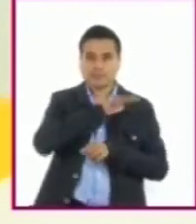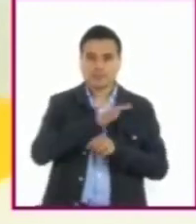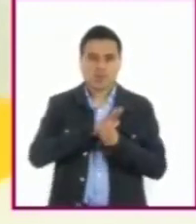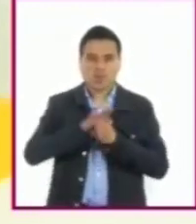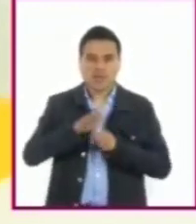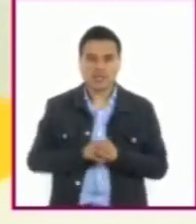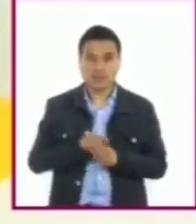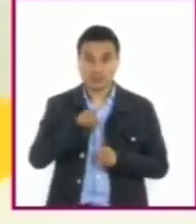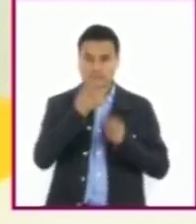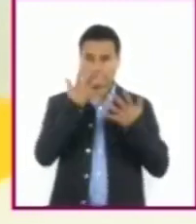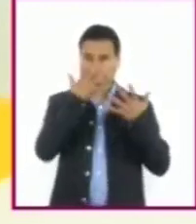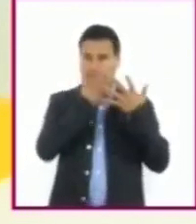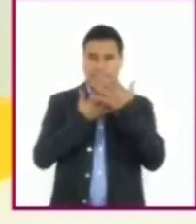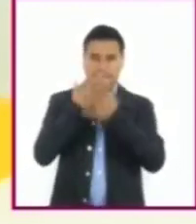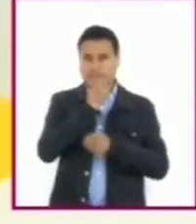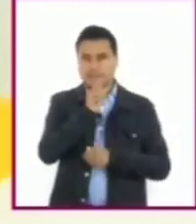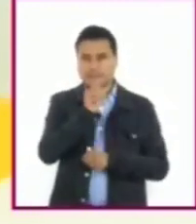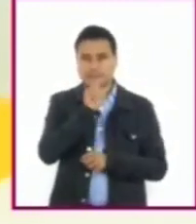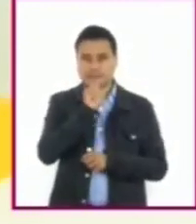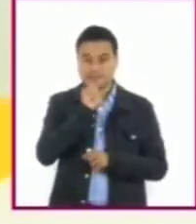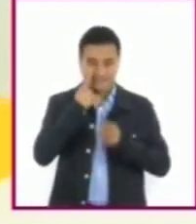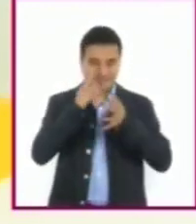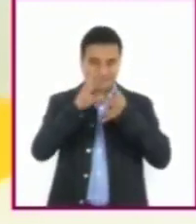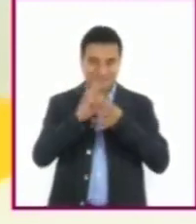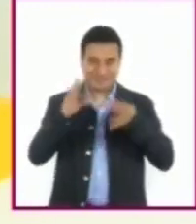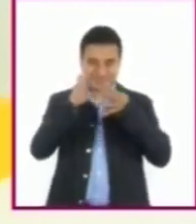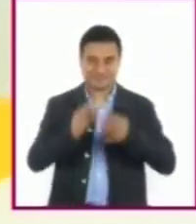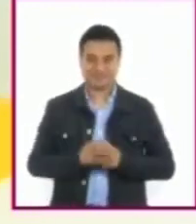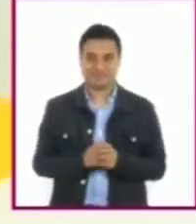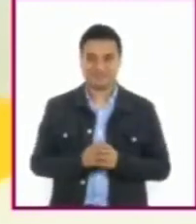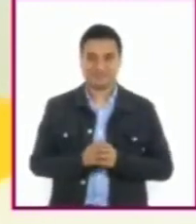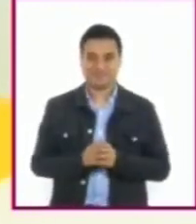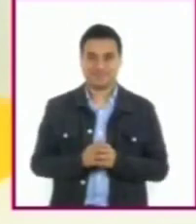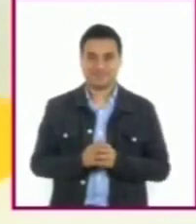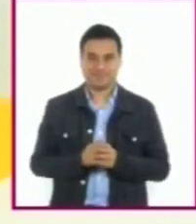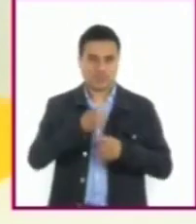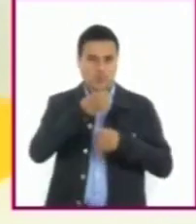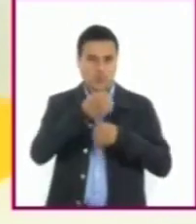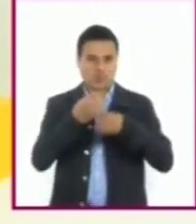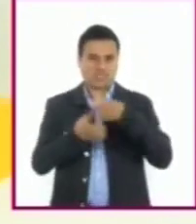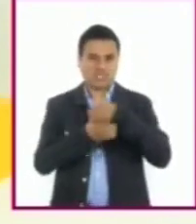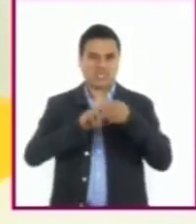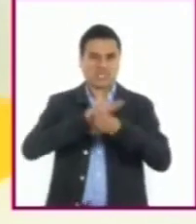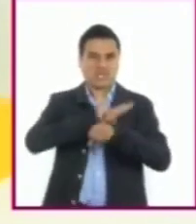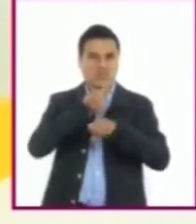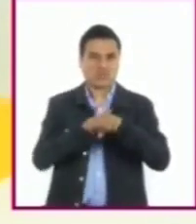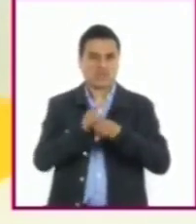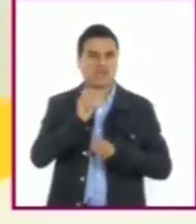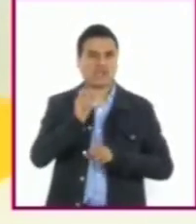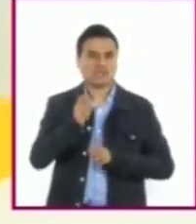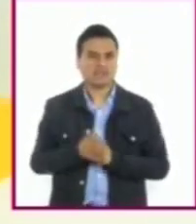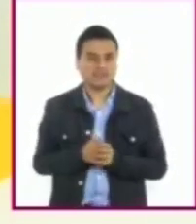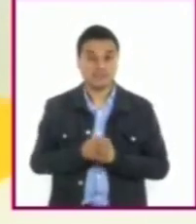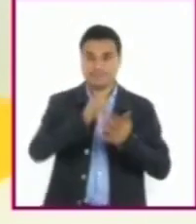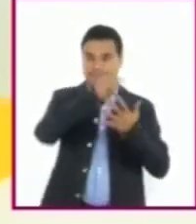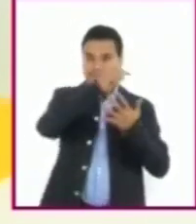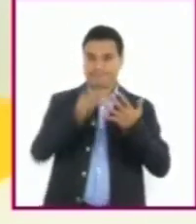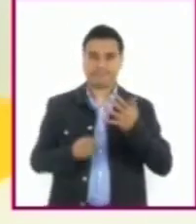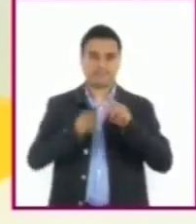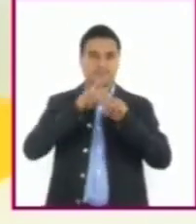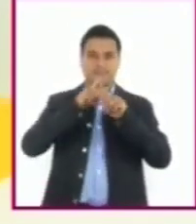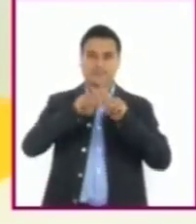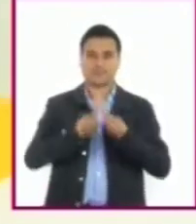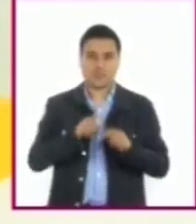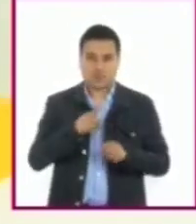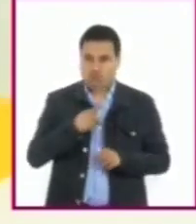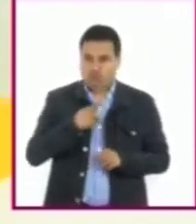momento aún les quedase alguna duda. El componente natural se refiere a todos aquellos elementos cuyo origen es